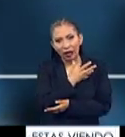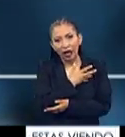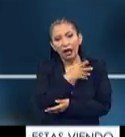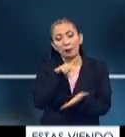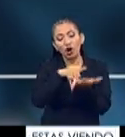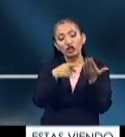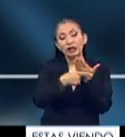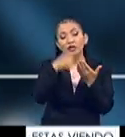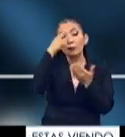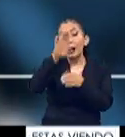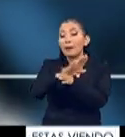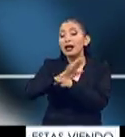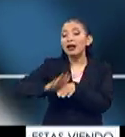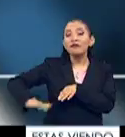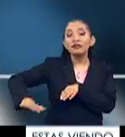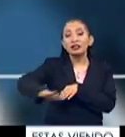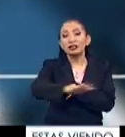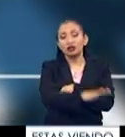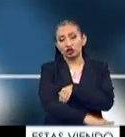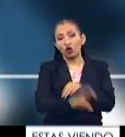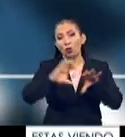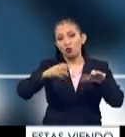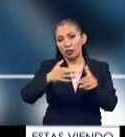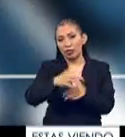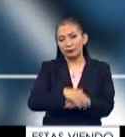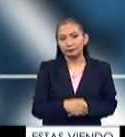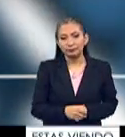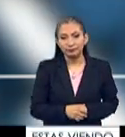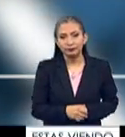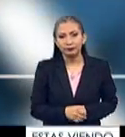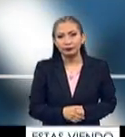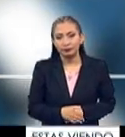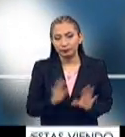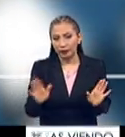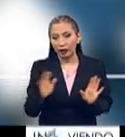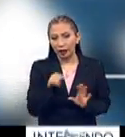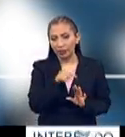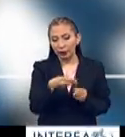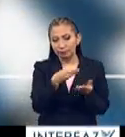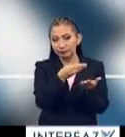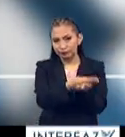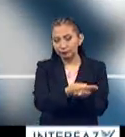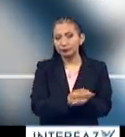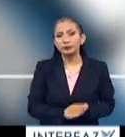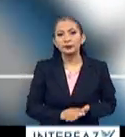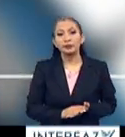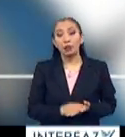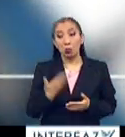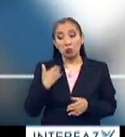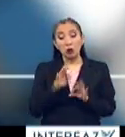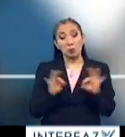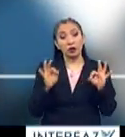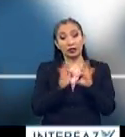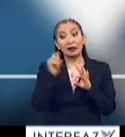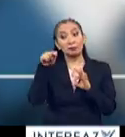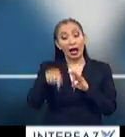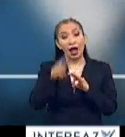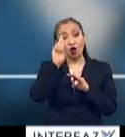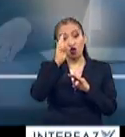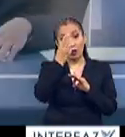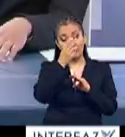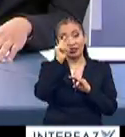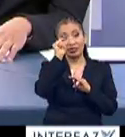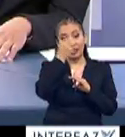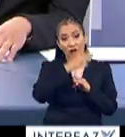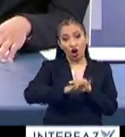proyecto sea de beneficio para la comunidad. Claro. Donde está viviendo en este momento. Ah, pues muy importante para estas